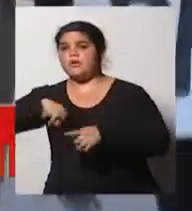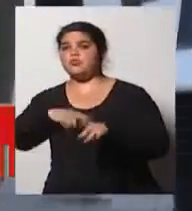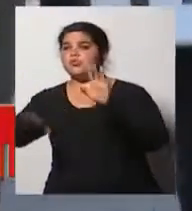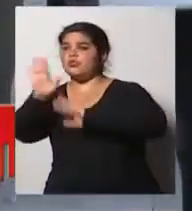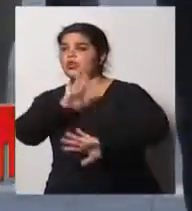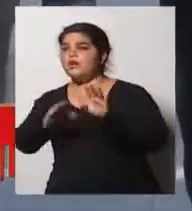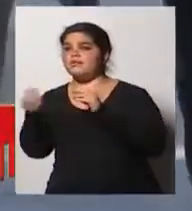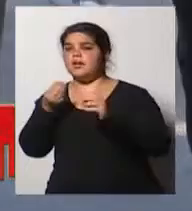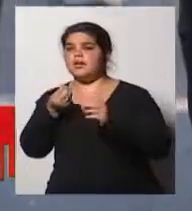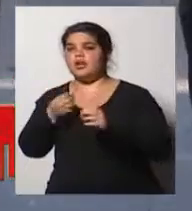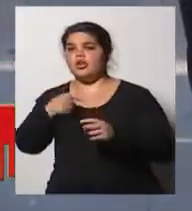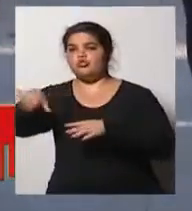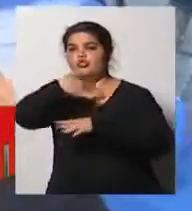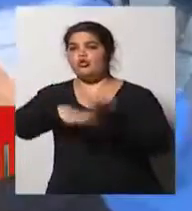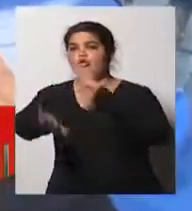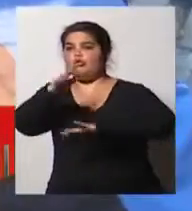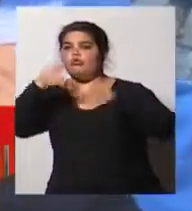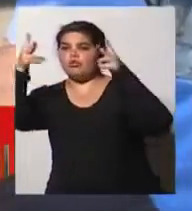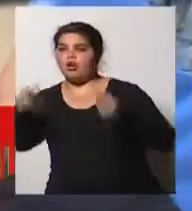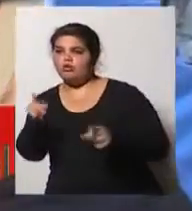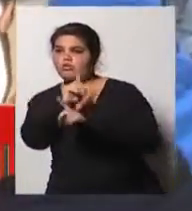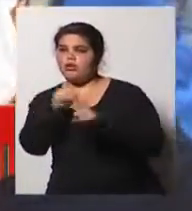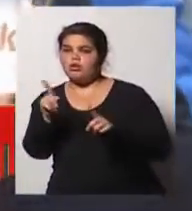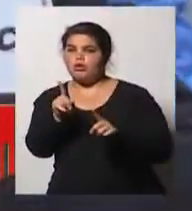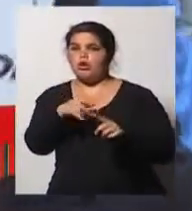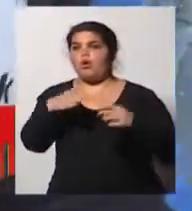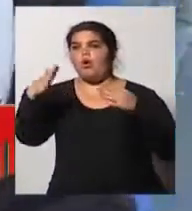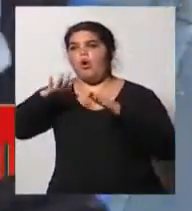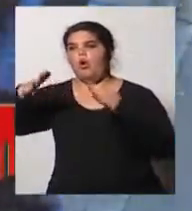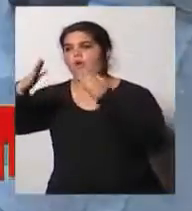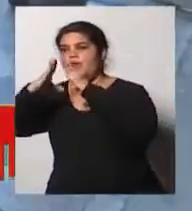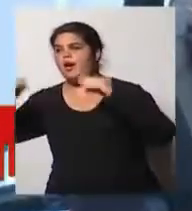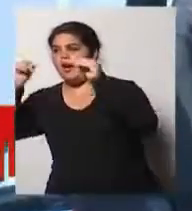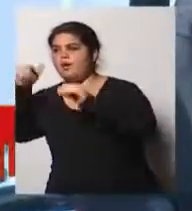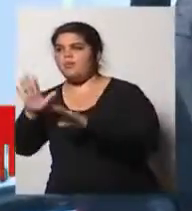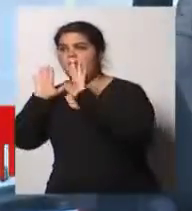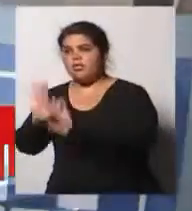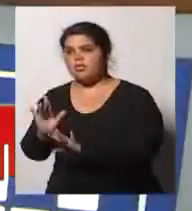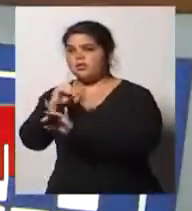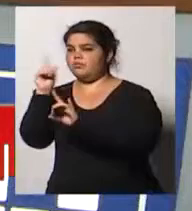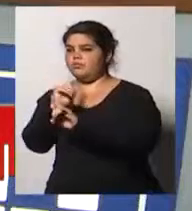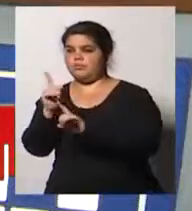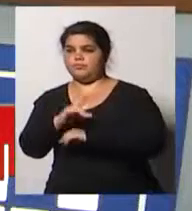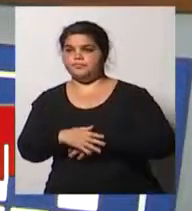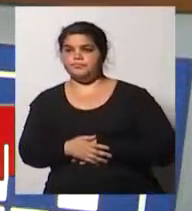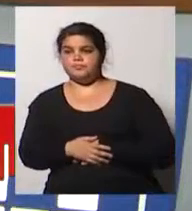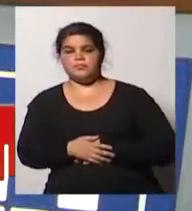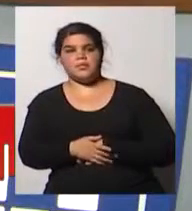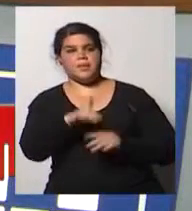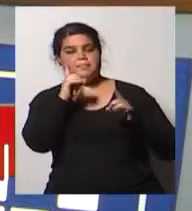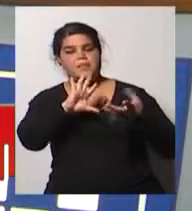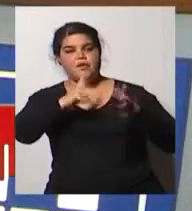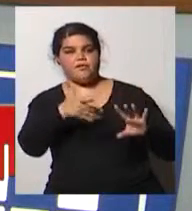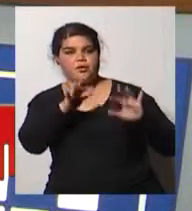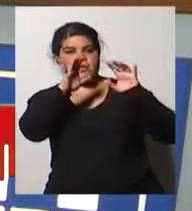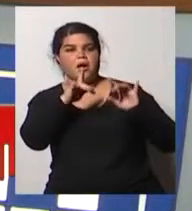vamos a cortar rutas y no vamos a acampar en la Corte para presionarlo. Eso no lo vamos a hacer. ¿Van a plantear los mismos fundamentos a la Corte Suprema de